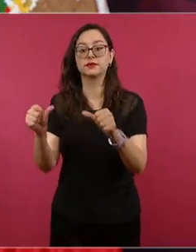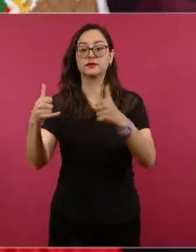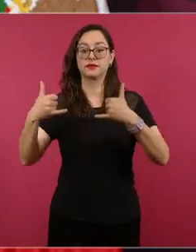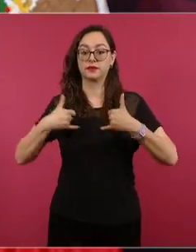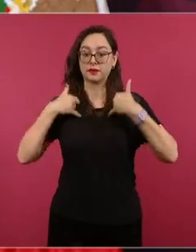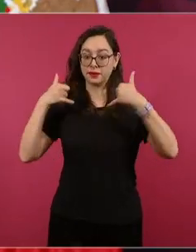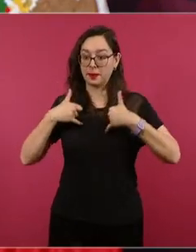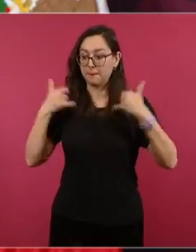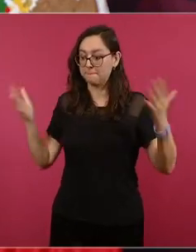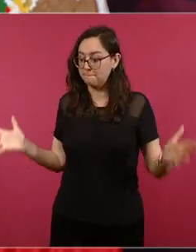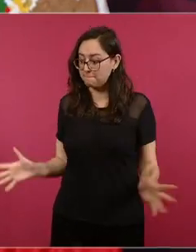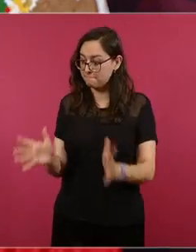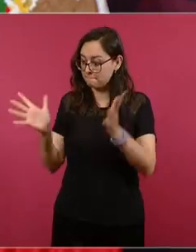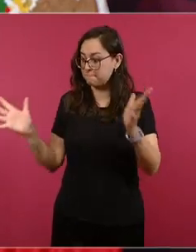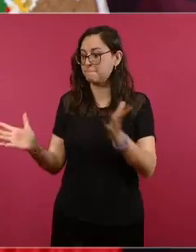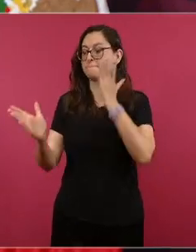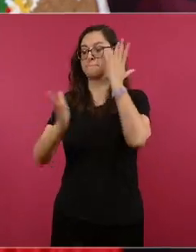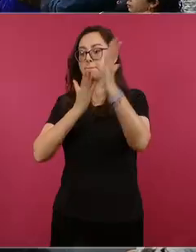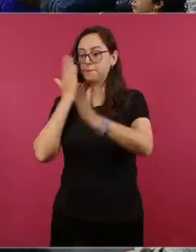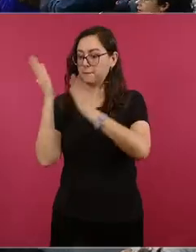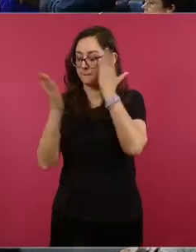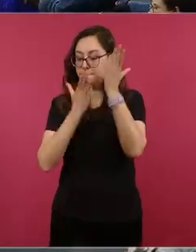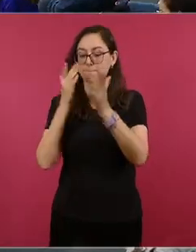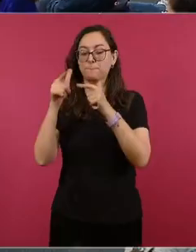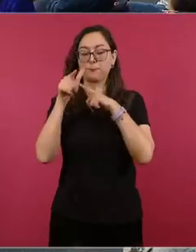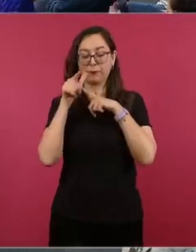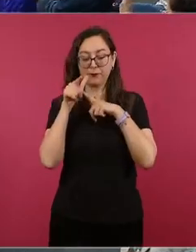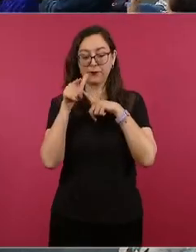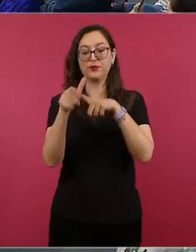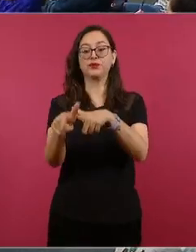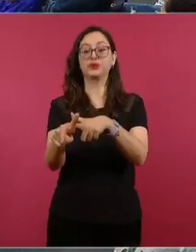jóvenes no abandonen la escuela,